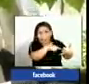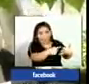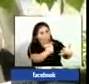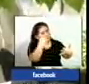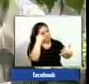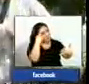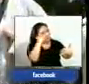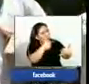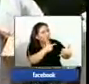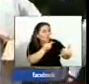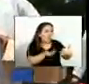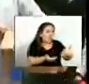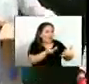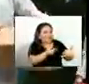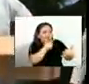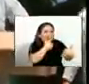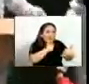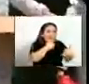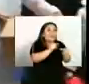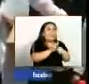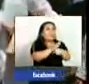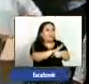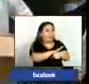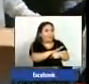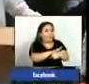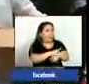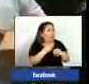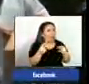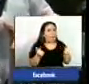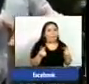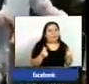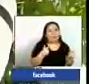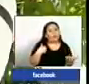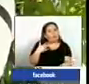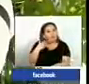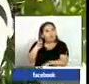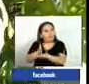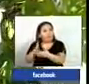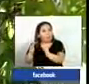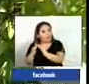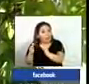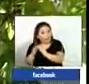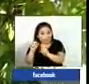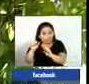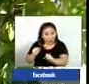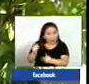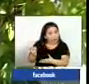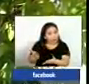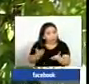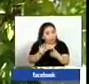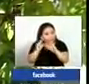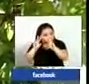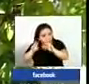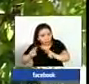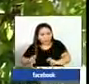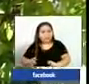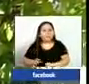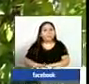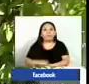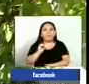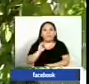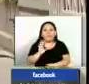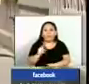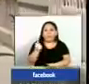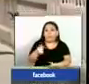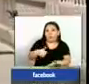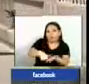sospechoso de coronavirus al paciente, de inmediato se dirigen a él para ponerlo en tratamiento. Hablamos de